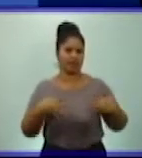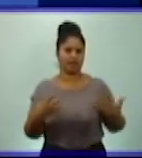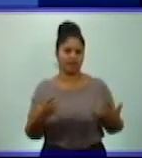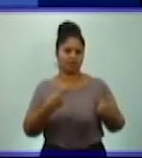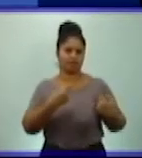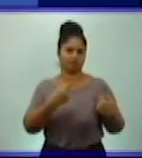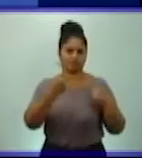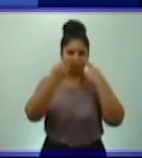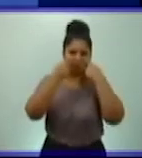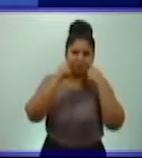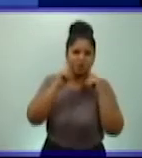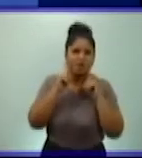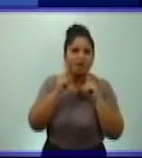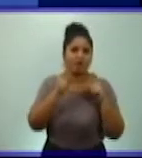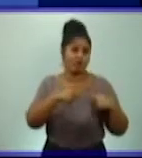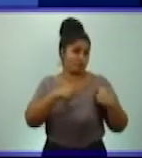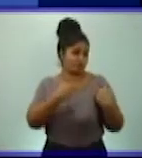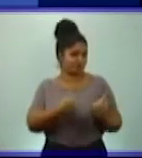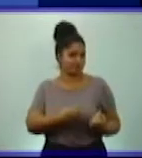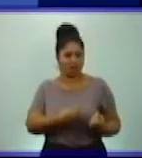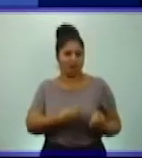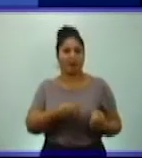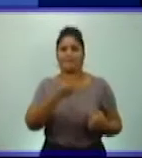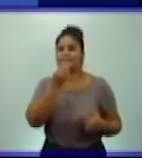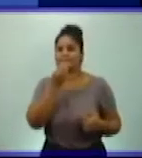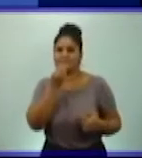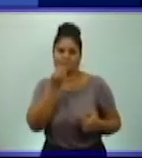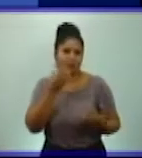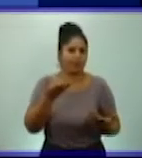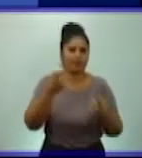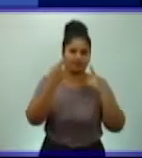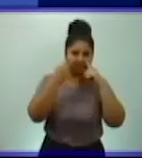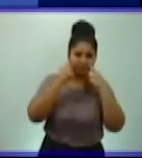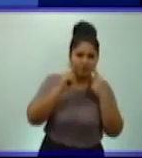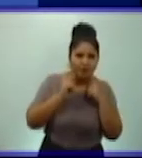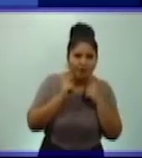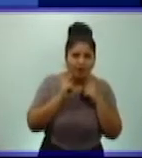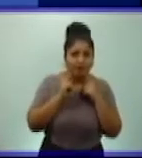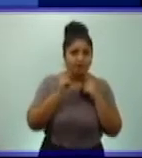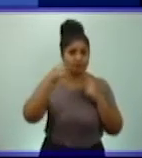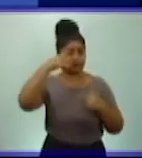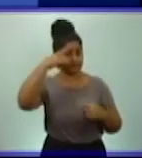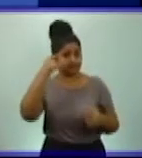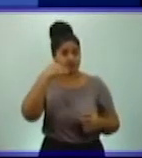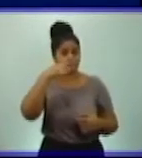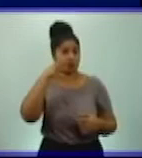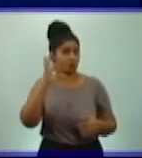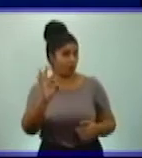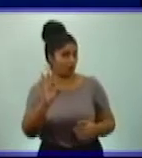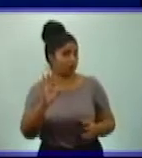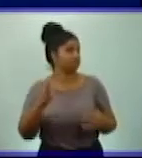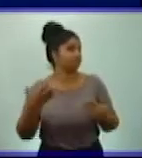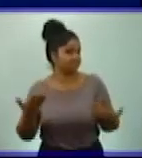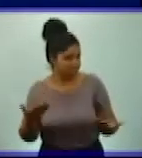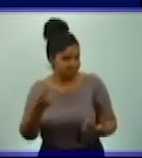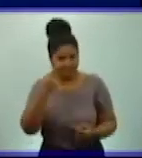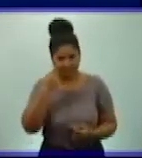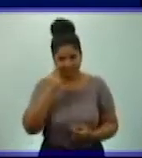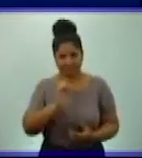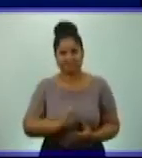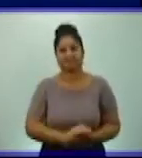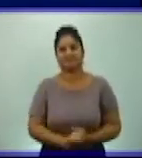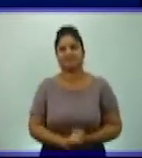dolor que el llanto vertía. Ahora seguidamente vamos a ver por qué